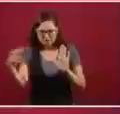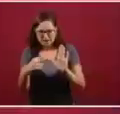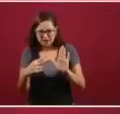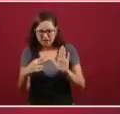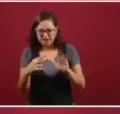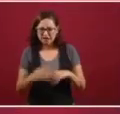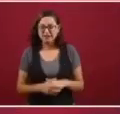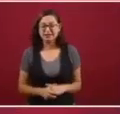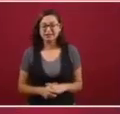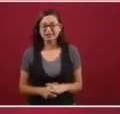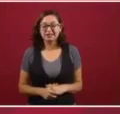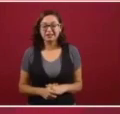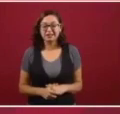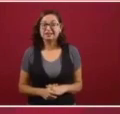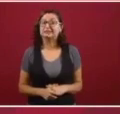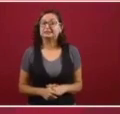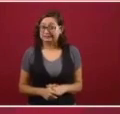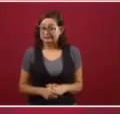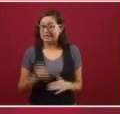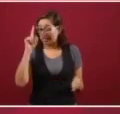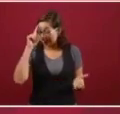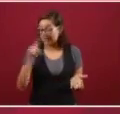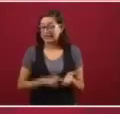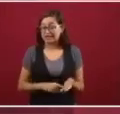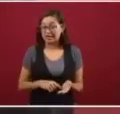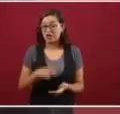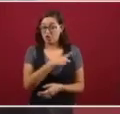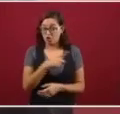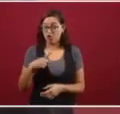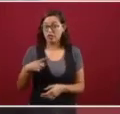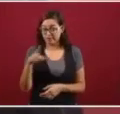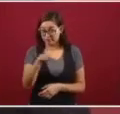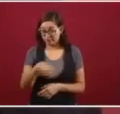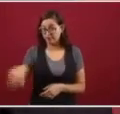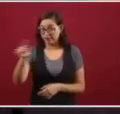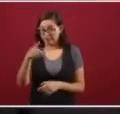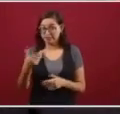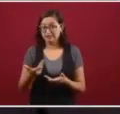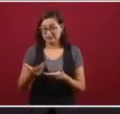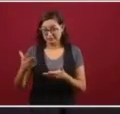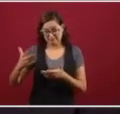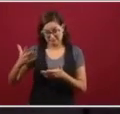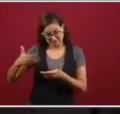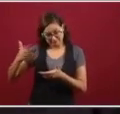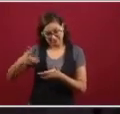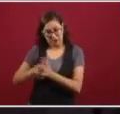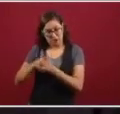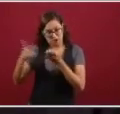A lo mejor hay que ir a la hemeroteca porque sí se escribió sobre el tema.